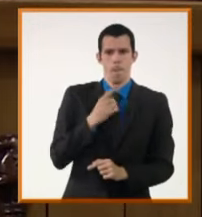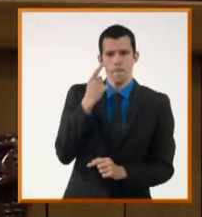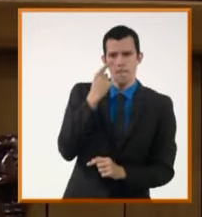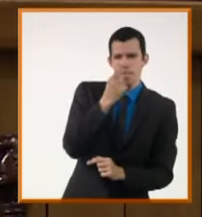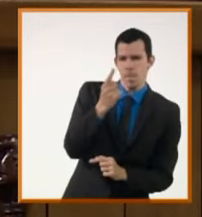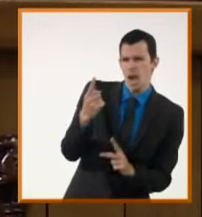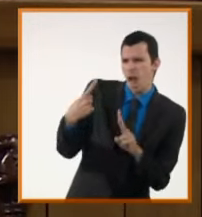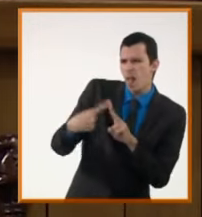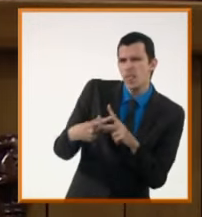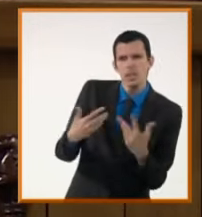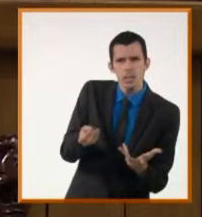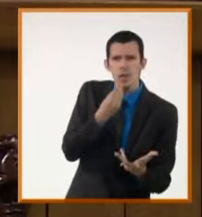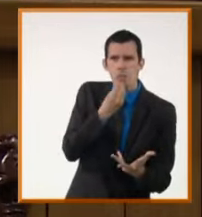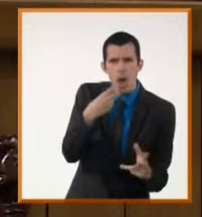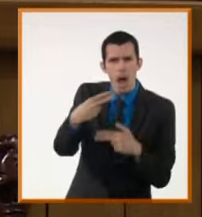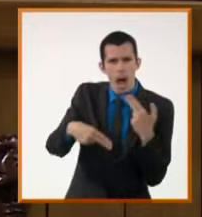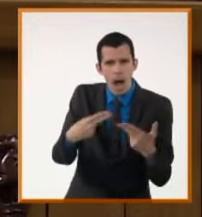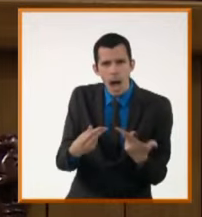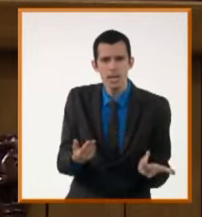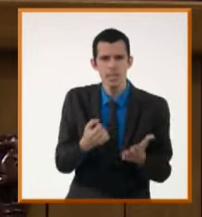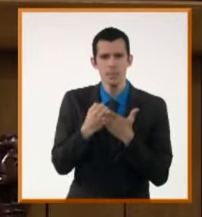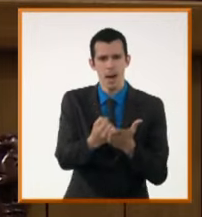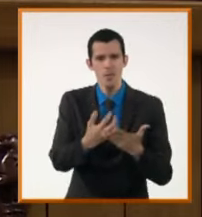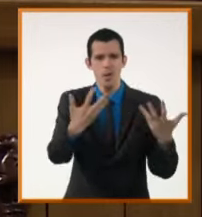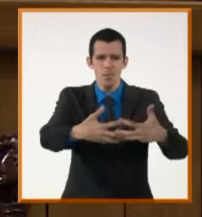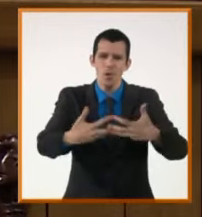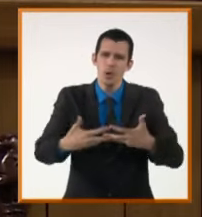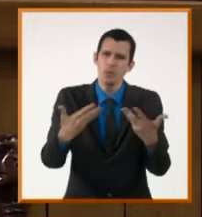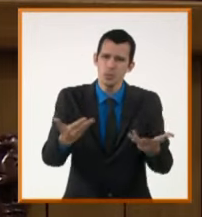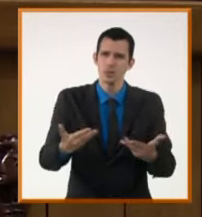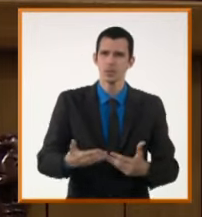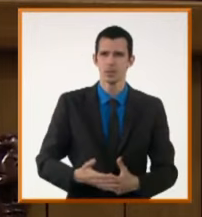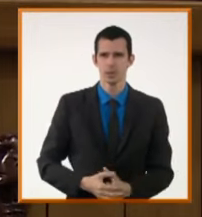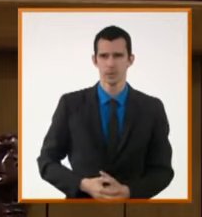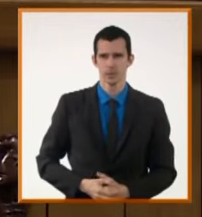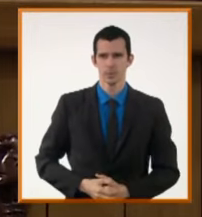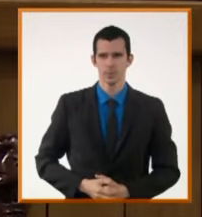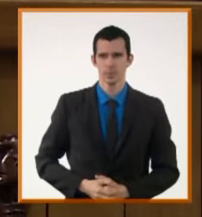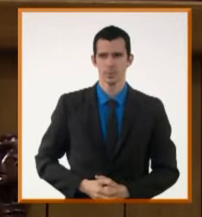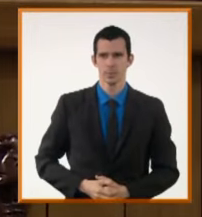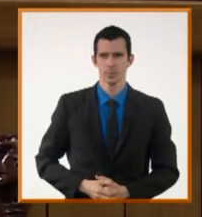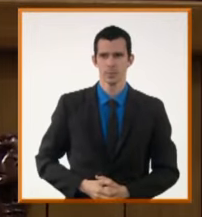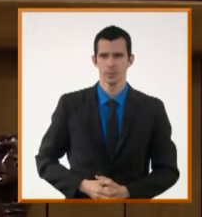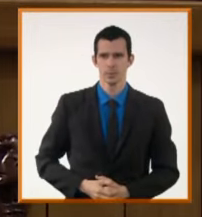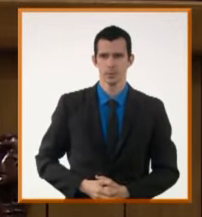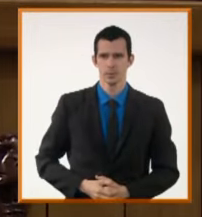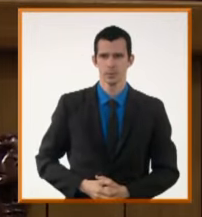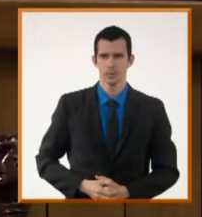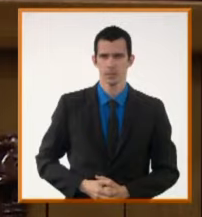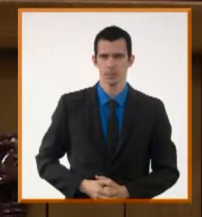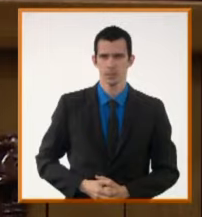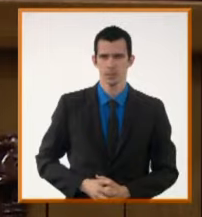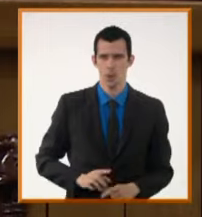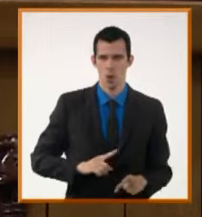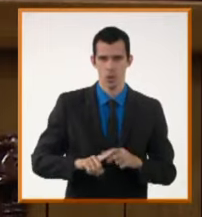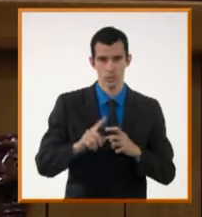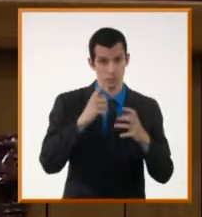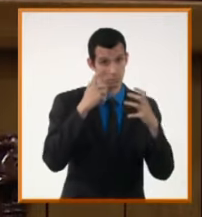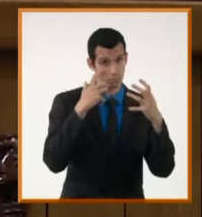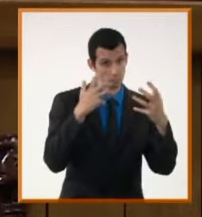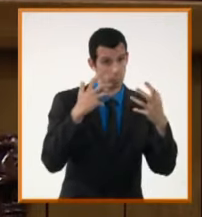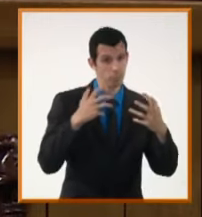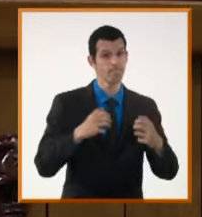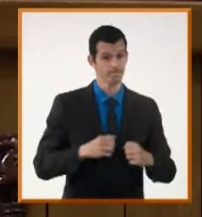cobrarían por estas producciones. tenemos que incrementar los precios